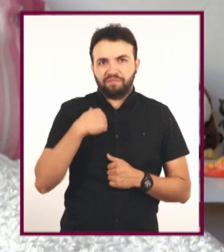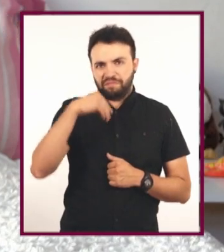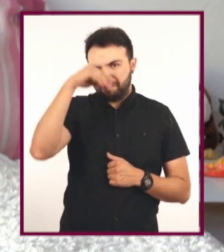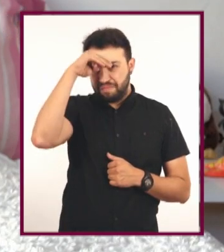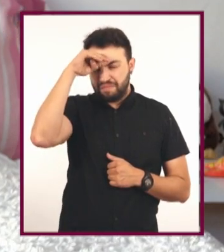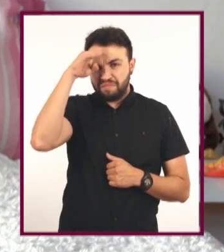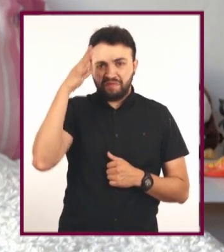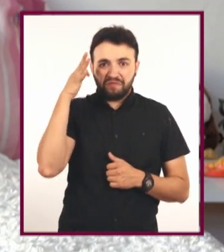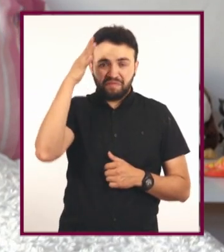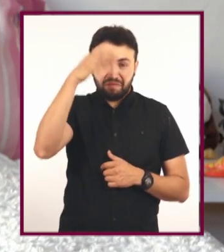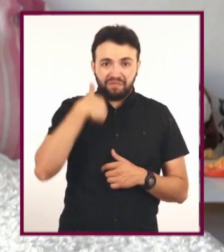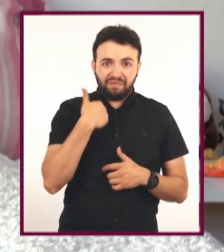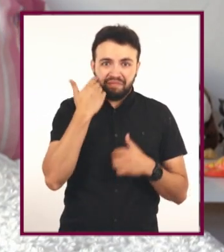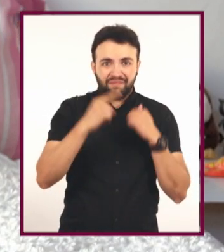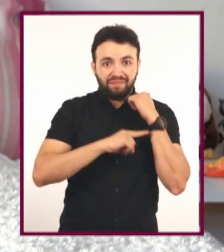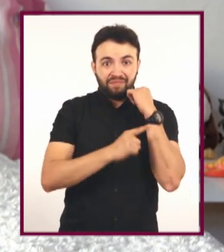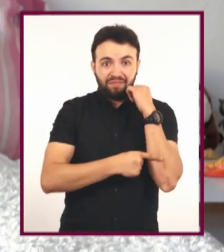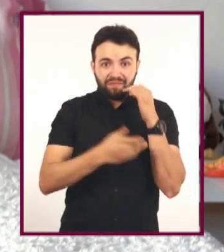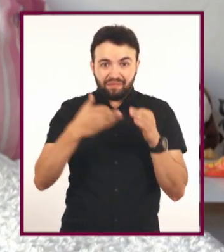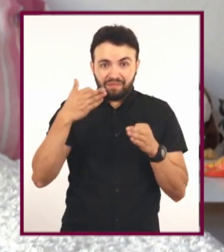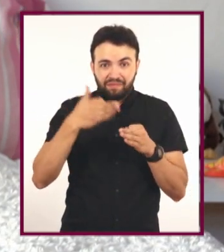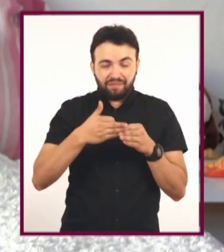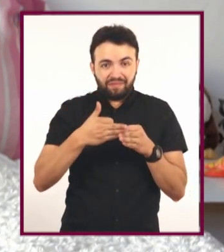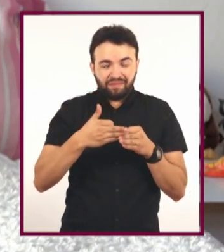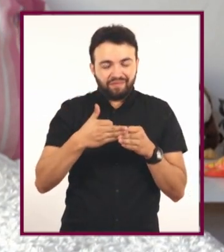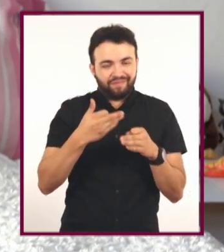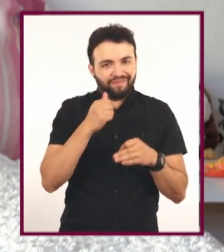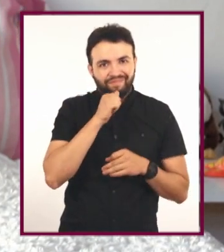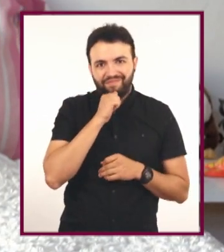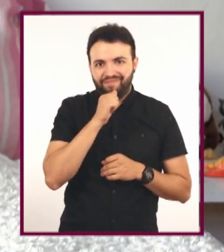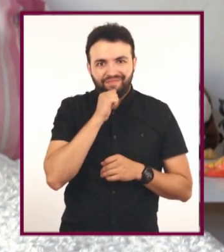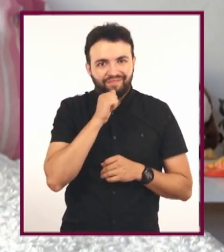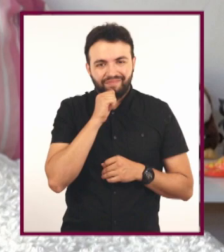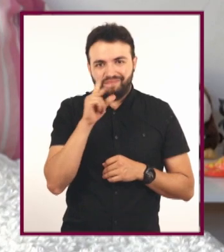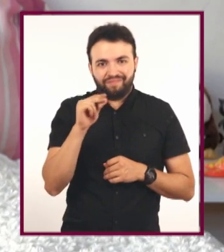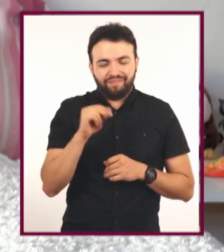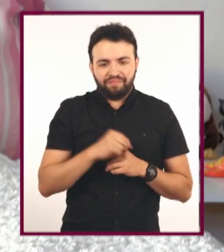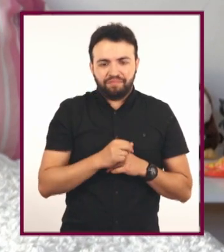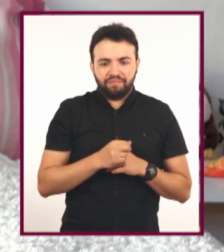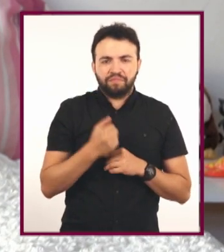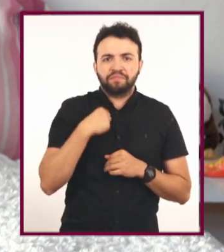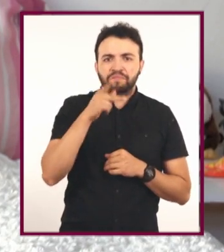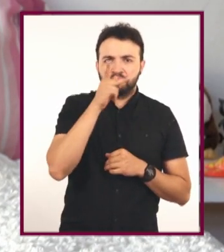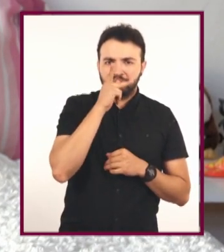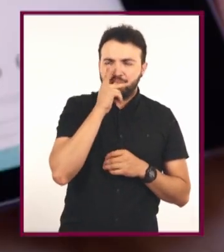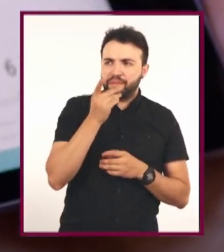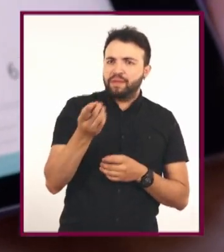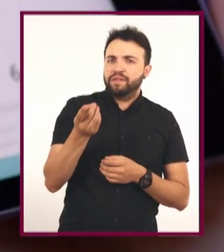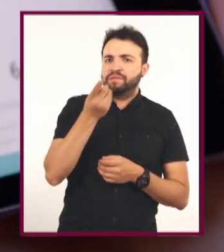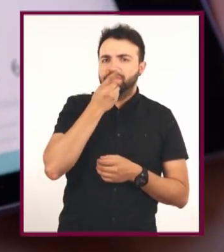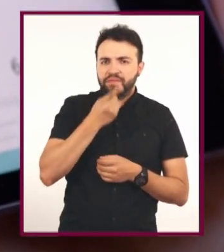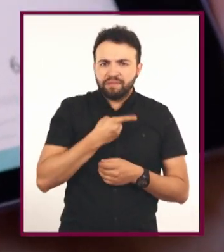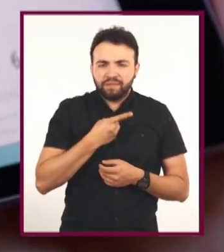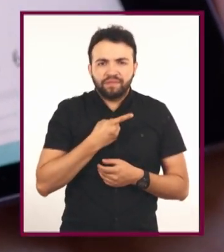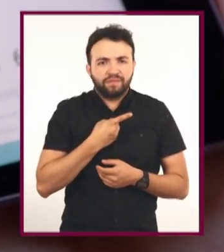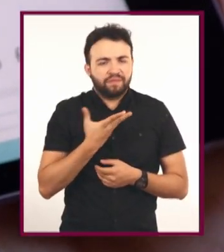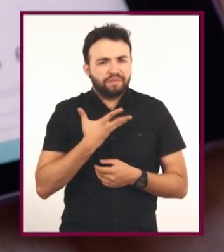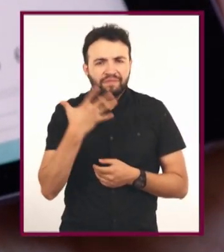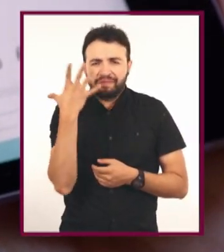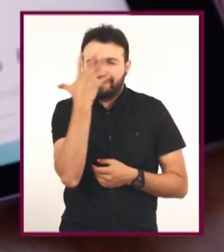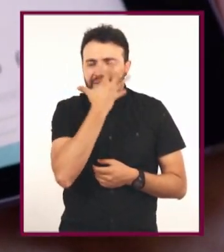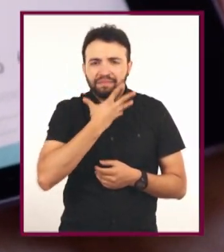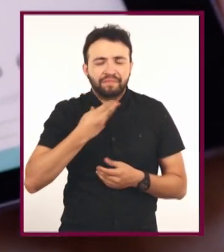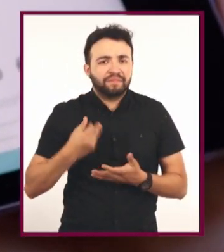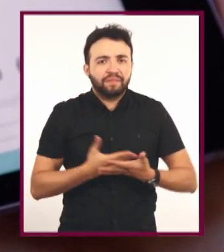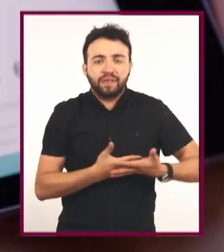No, definitivamente no me veo embarazada en estos momentos de mi vida. No. Mis papás me han contado lo